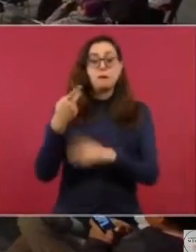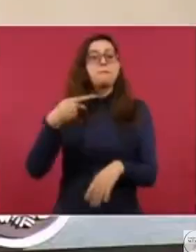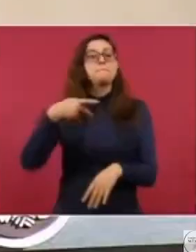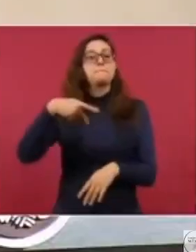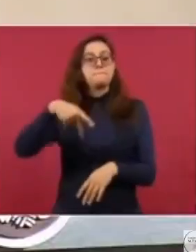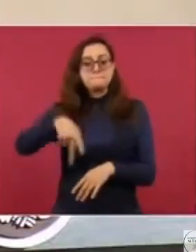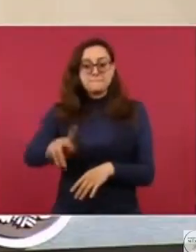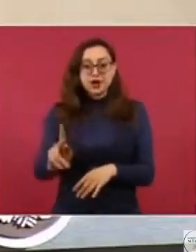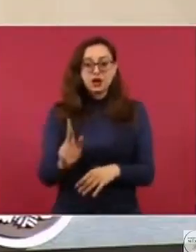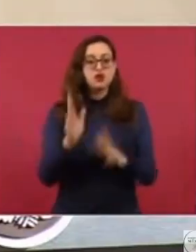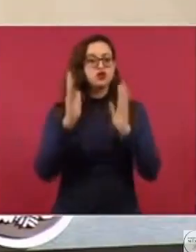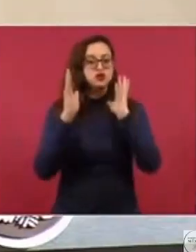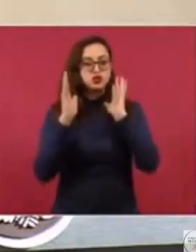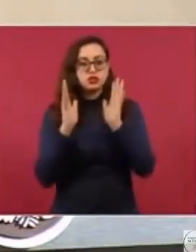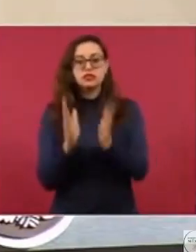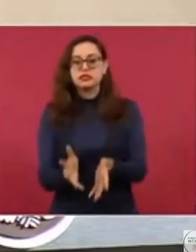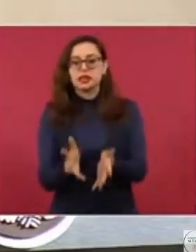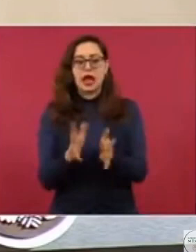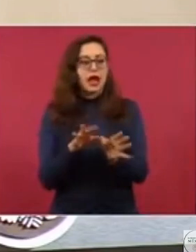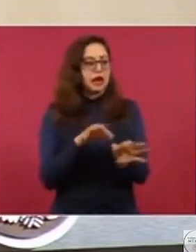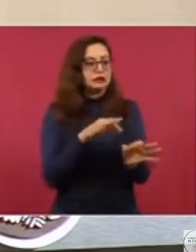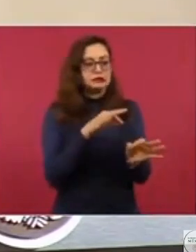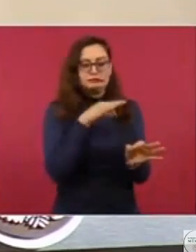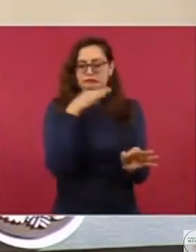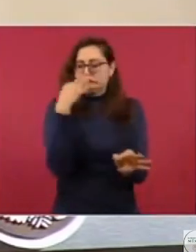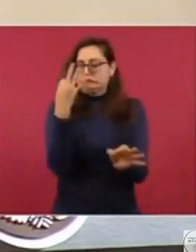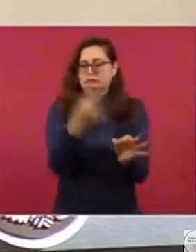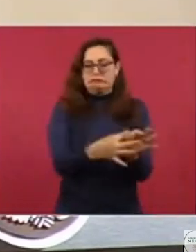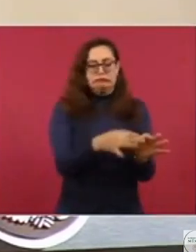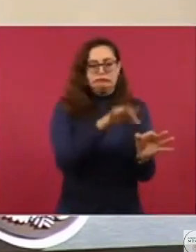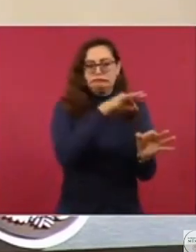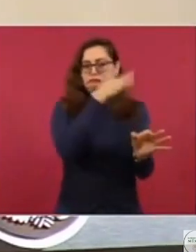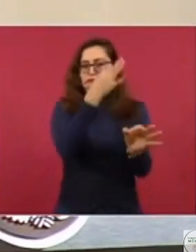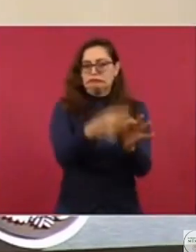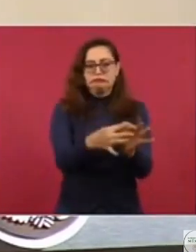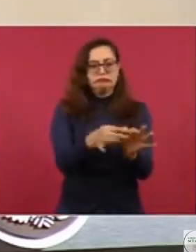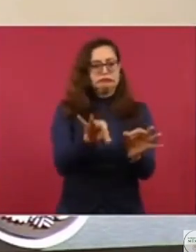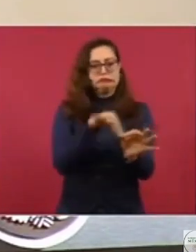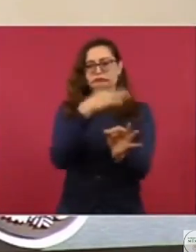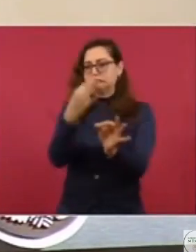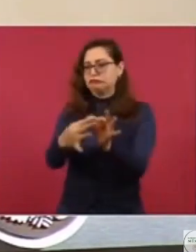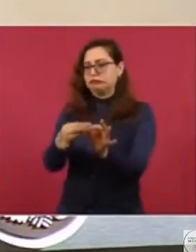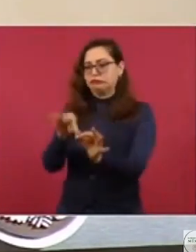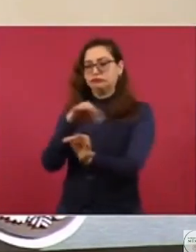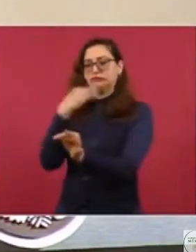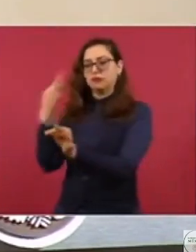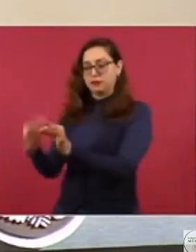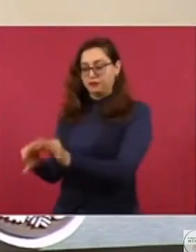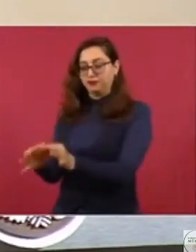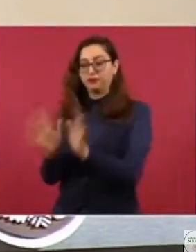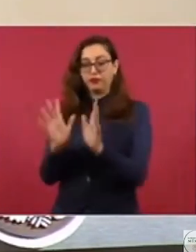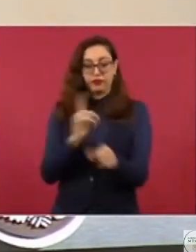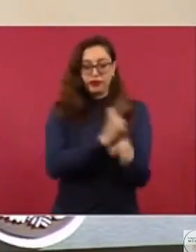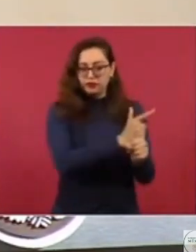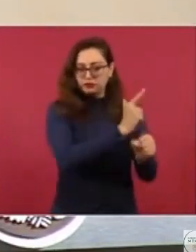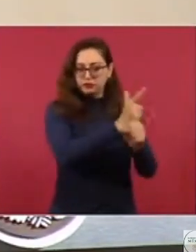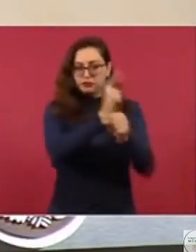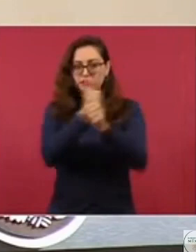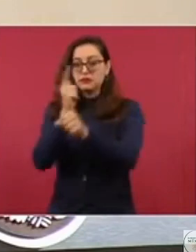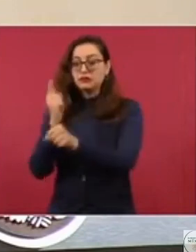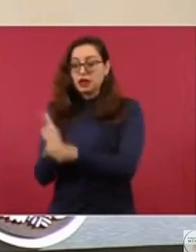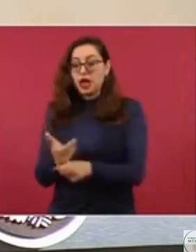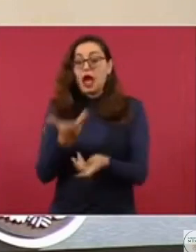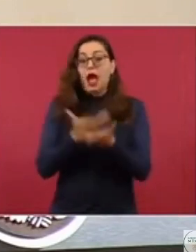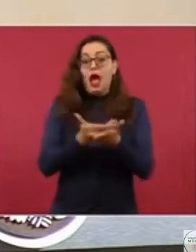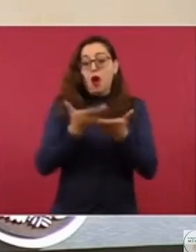y ahora nos habremos de centrar fundamentalmente en el trabajo de mejoramiento de las zonas arqueológicas.